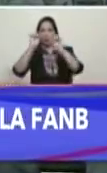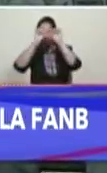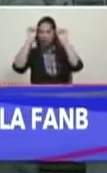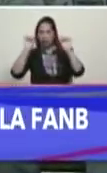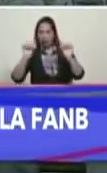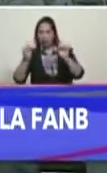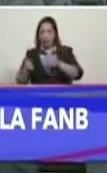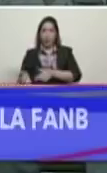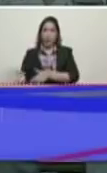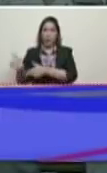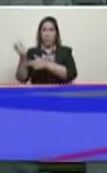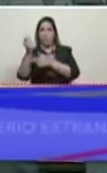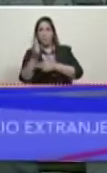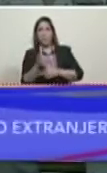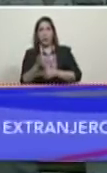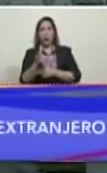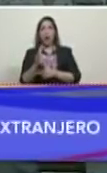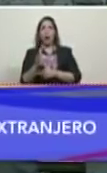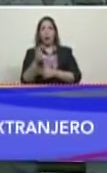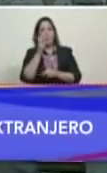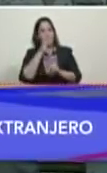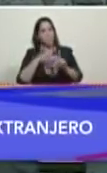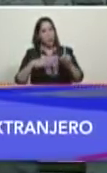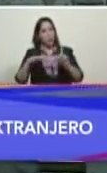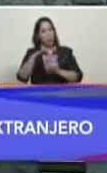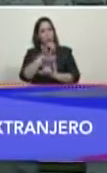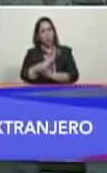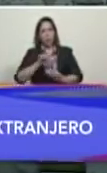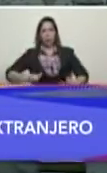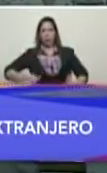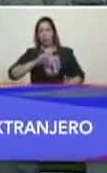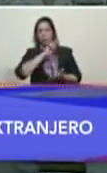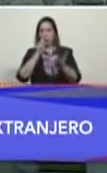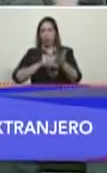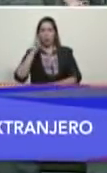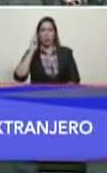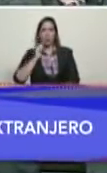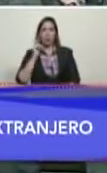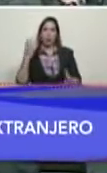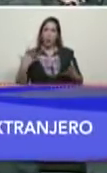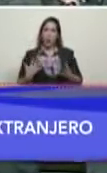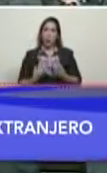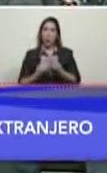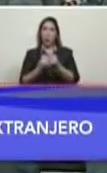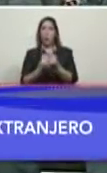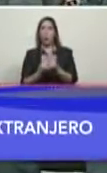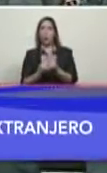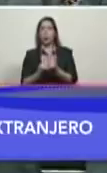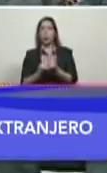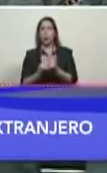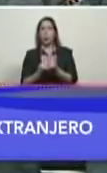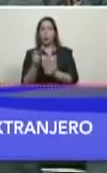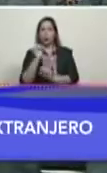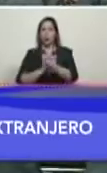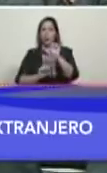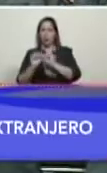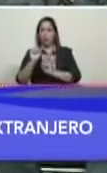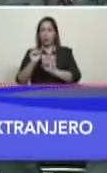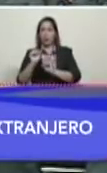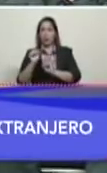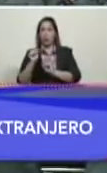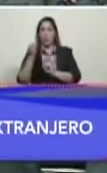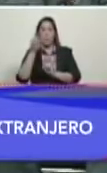armas, con el pueblo y la Fuerza Armada juntos, en caso de conflicto o en caso de